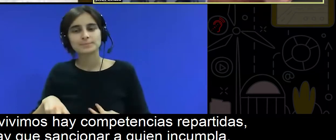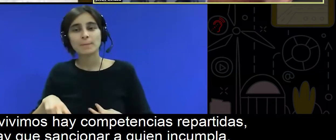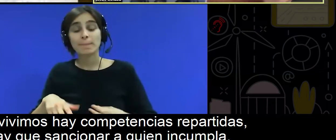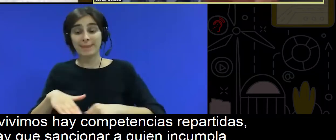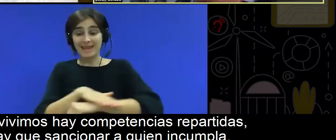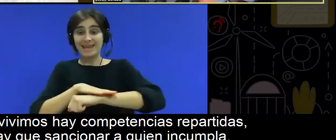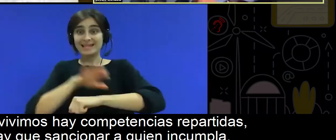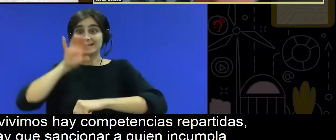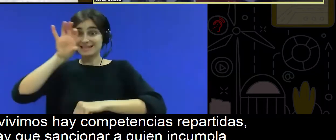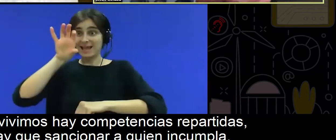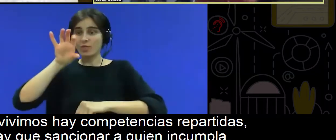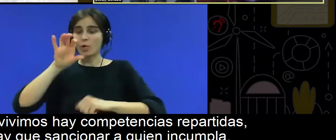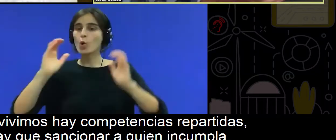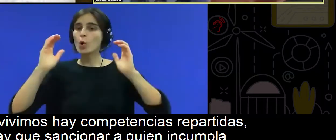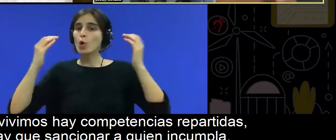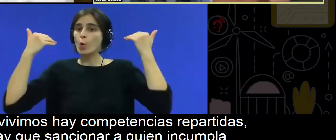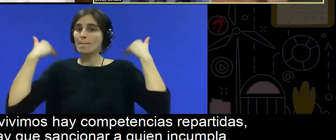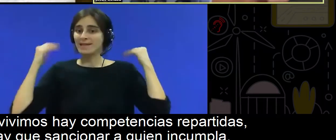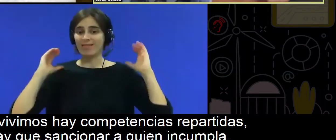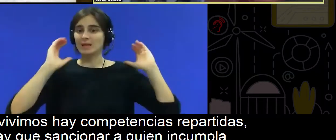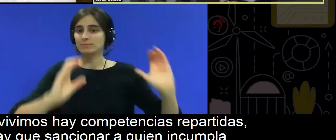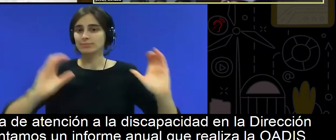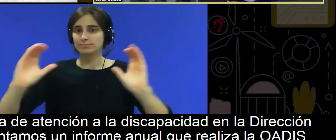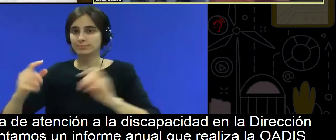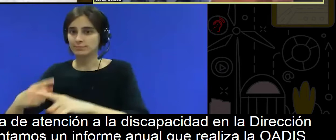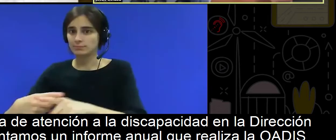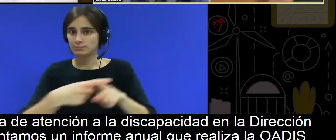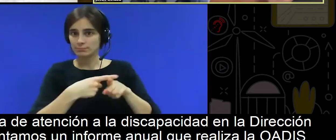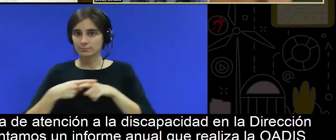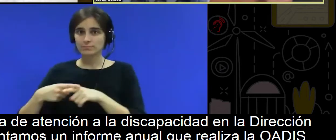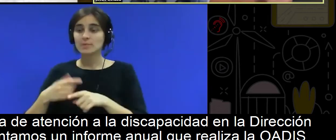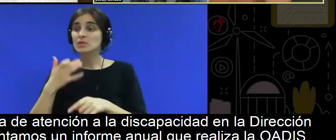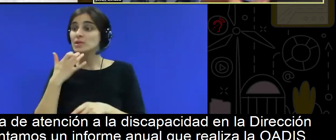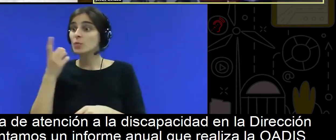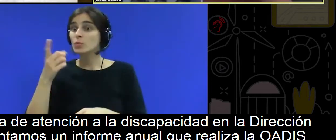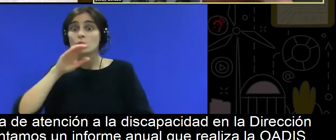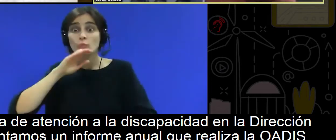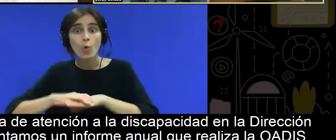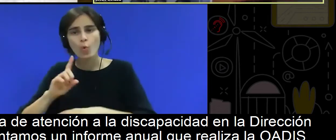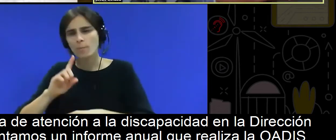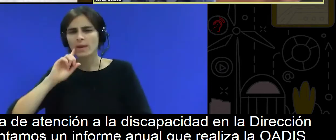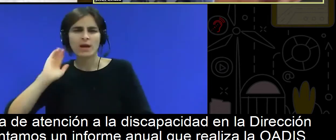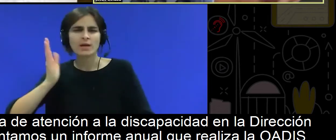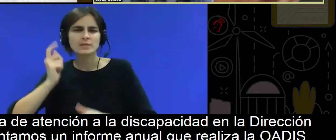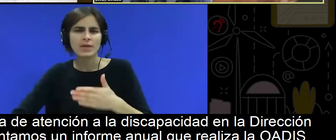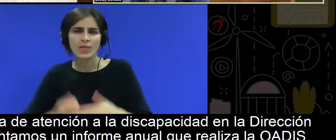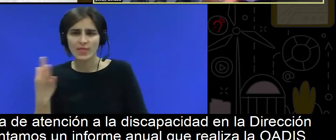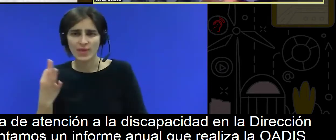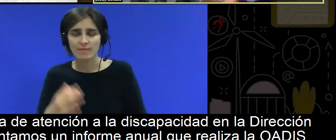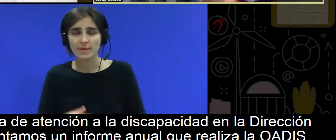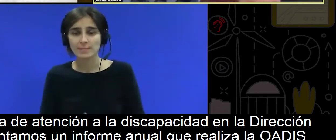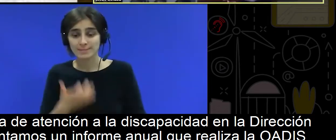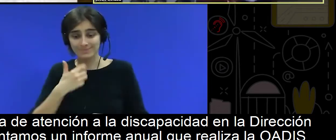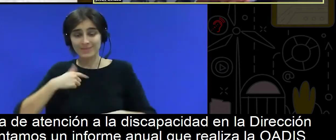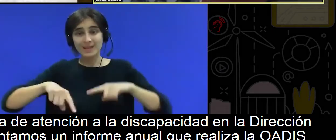repartidas, pero que hay que castigar y hay que sancionar a quien incumpla, ¿no? Nosotros tenemos una oficina de atención a la discapacidad dentro de la Dirección General que